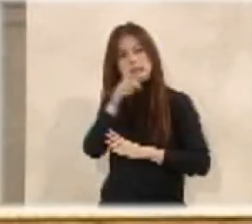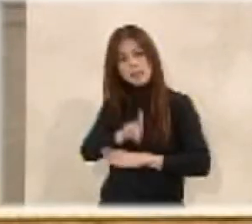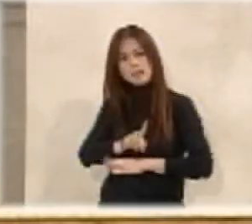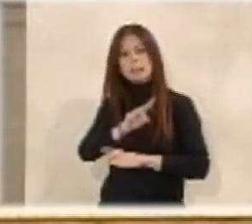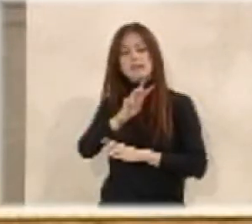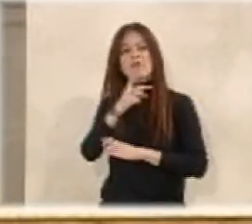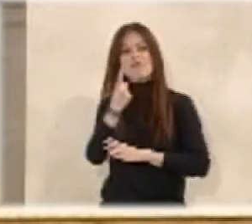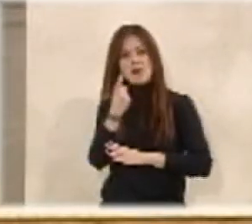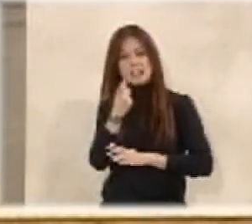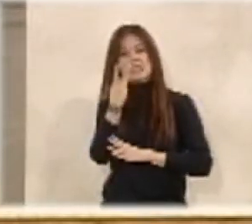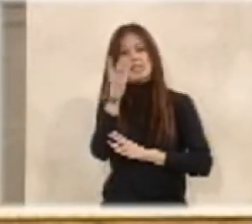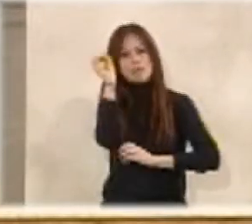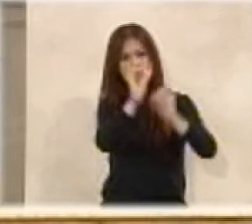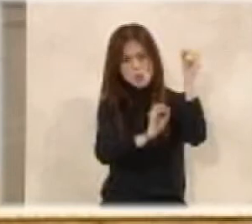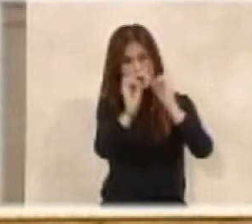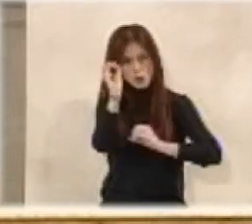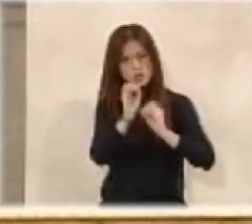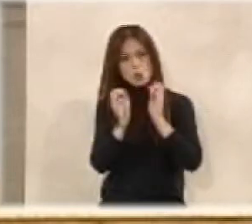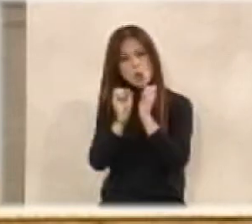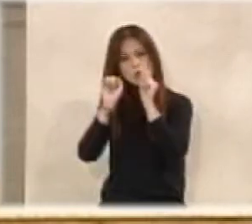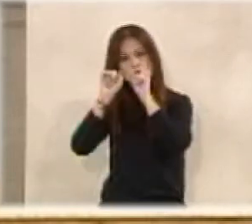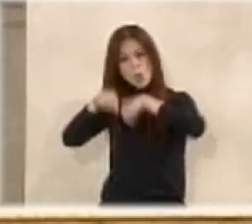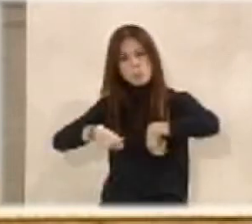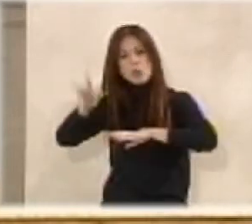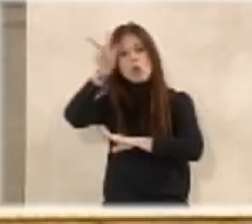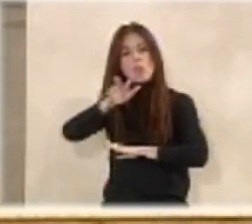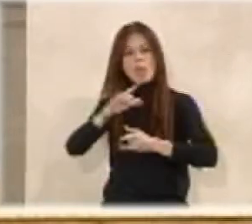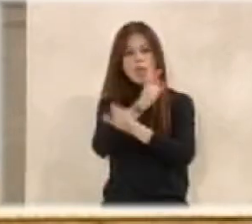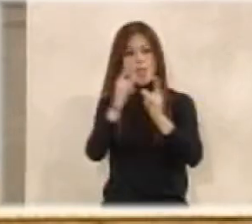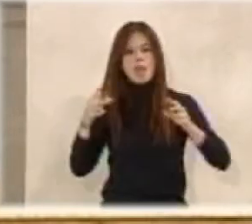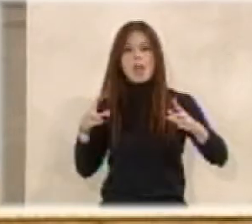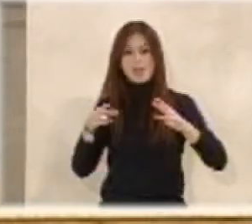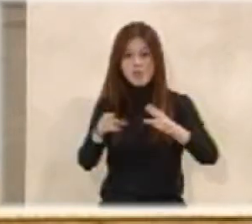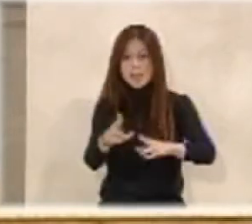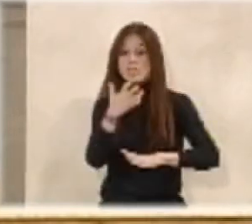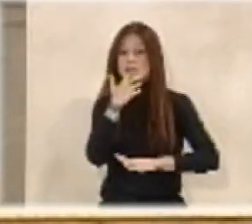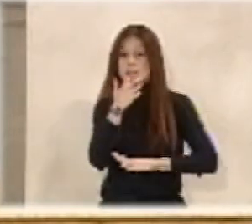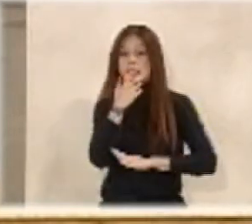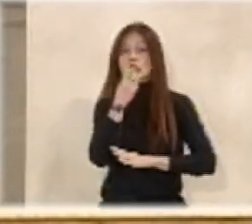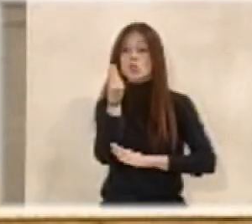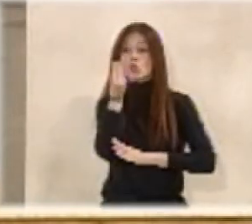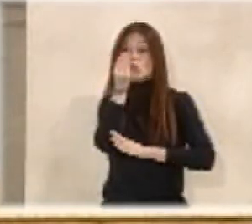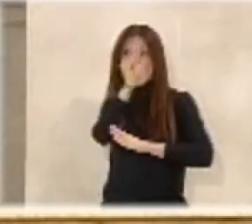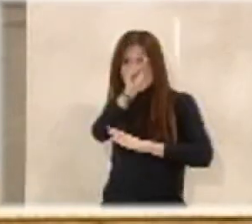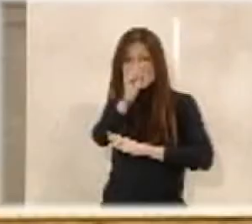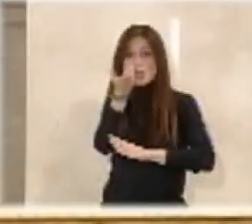del 3%, perdón, del convenio nacional de jardinería, y con esa subida salarial, como digo,